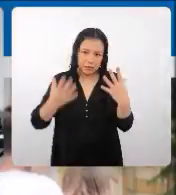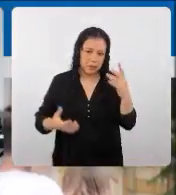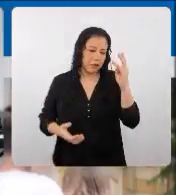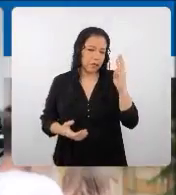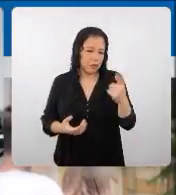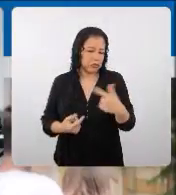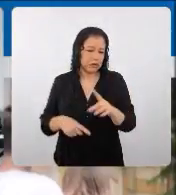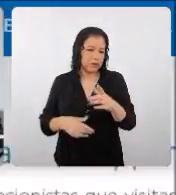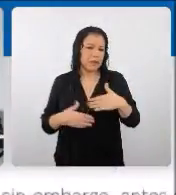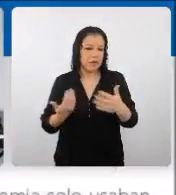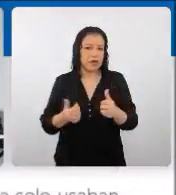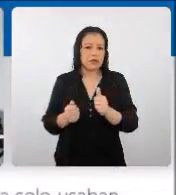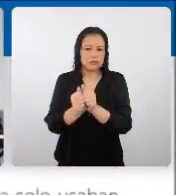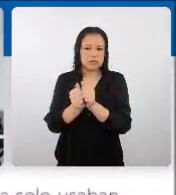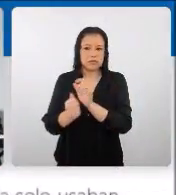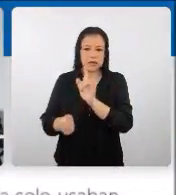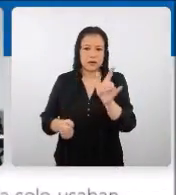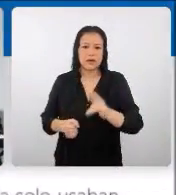pandemia.